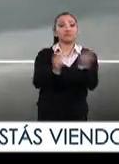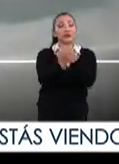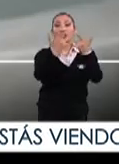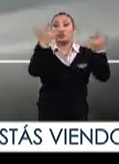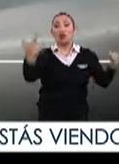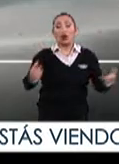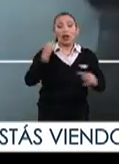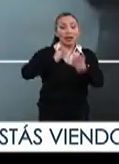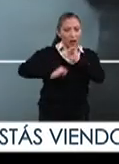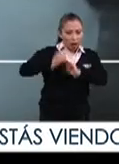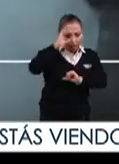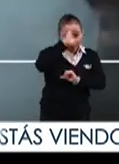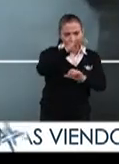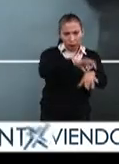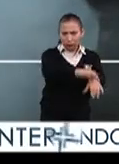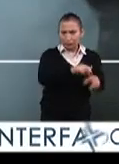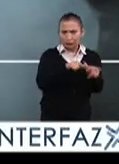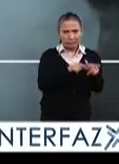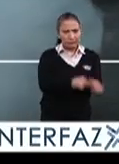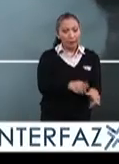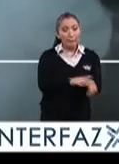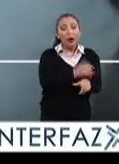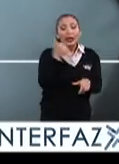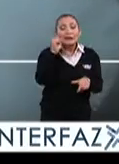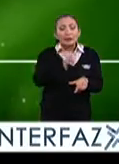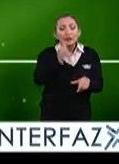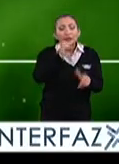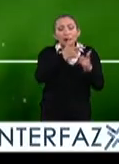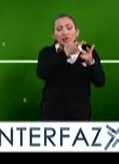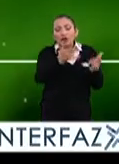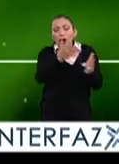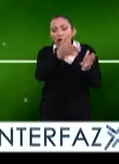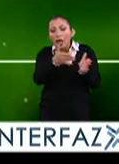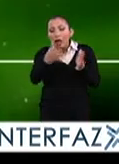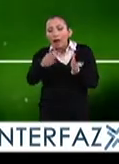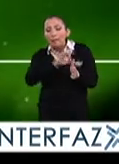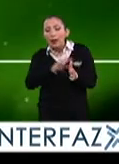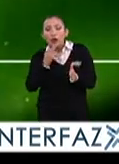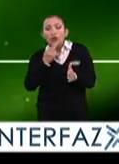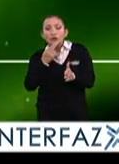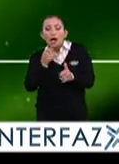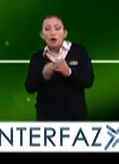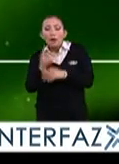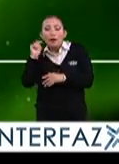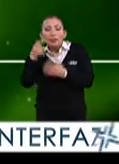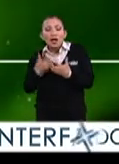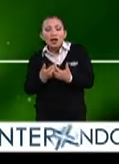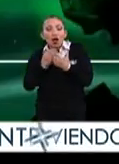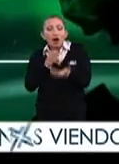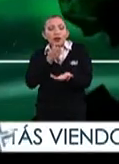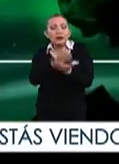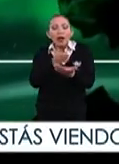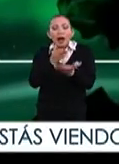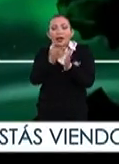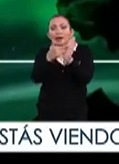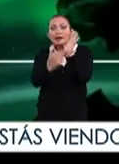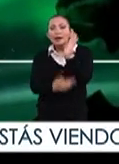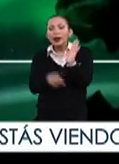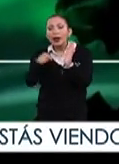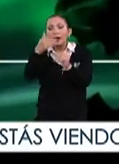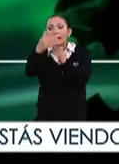la arqueología son ciencias vivas, es porque en cada momento histórico podemos aplicarle las nuevas tecnologías y los nuevos principios que